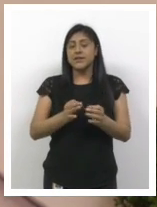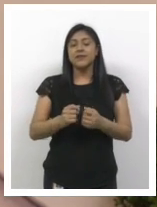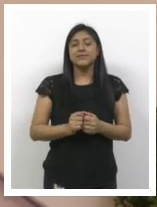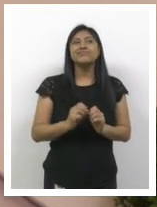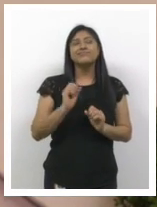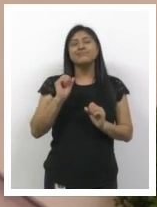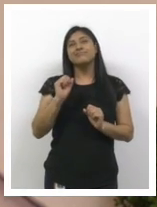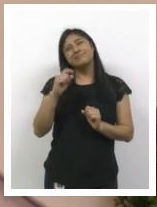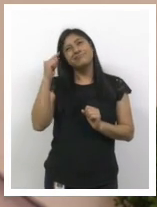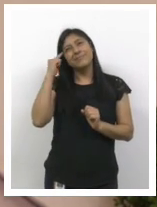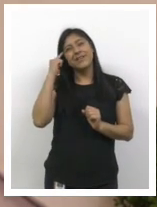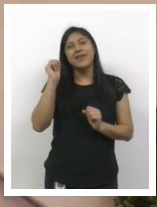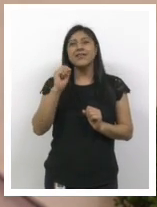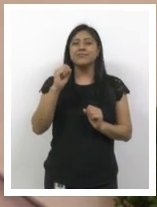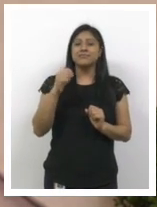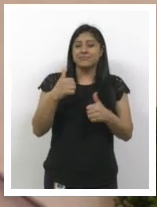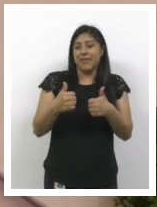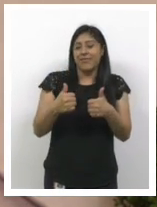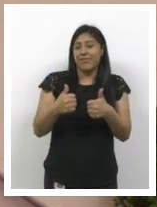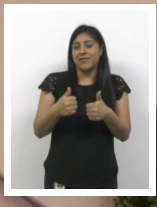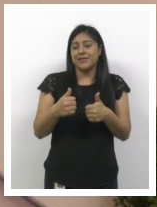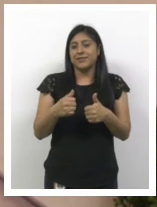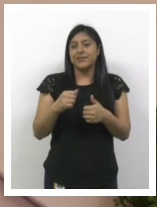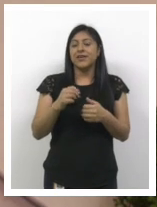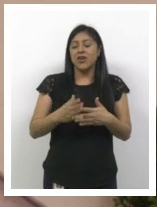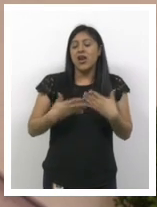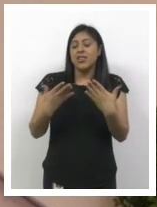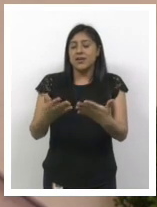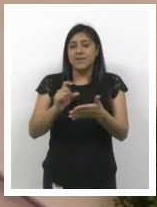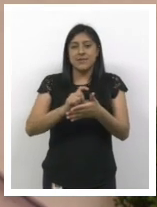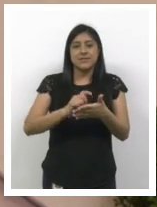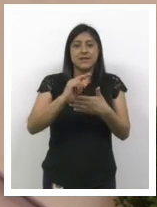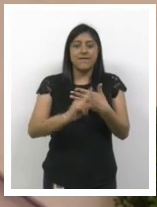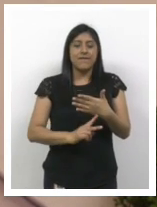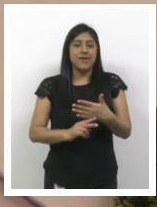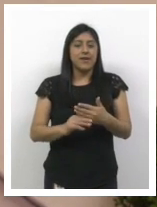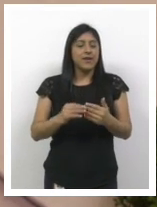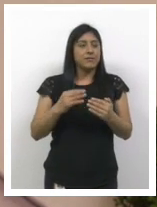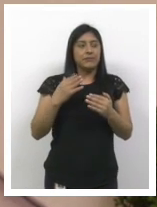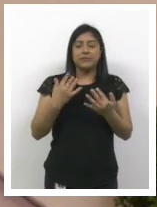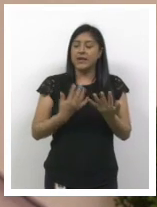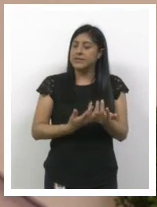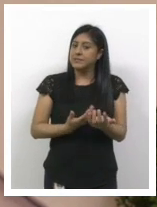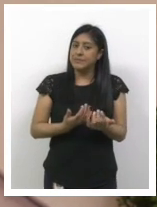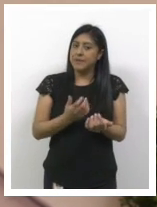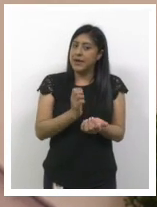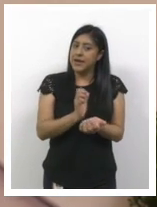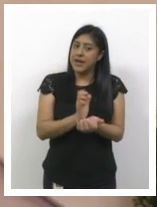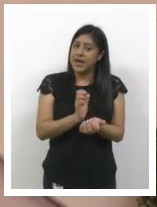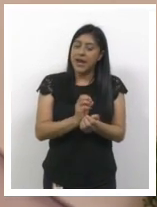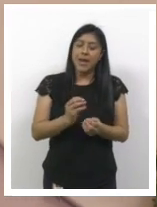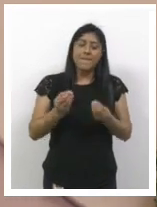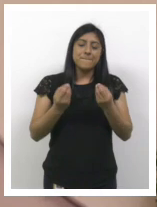dije yo, probemos y le pasé mi papelería y la verdad que pasó un buen tiempo,